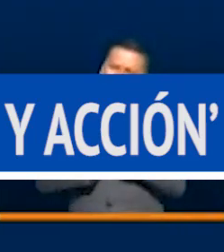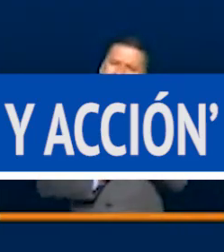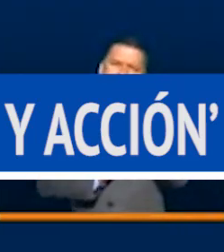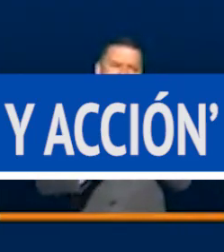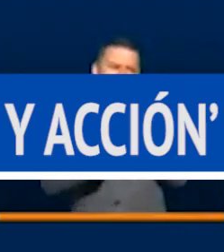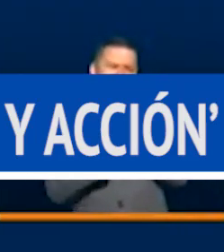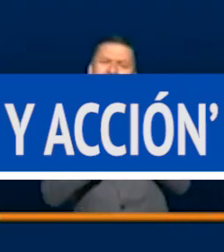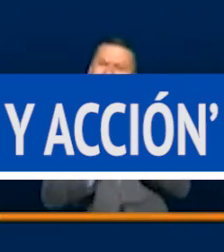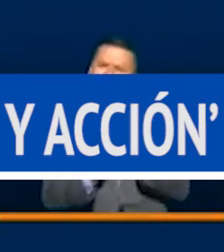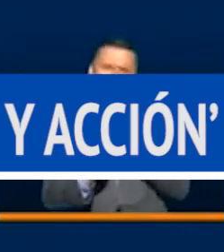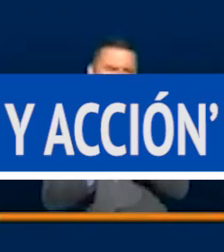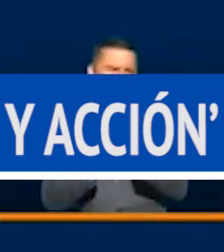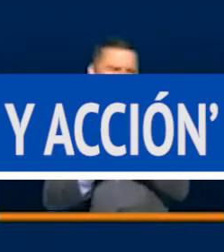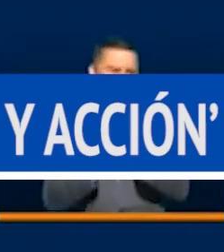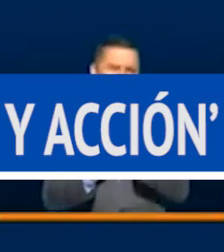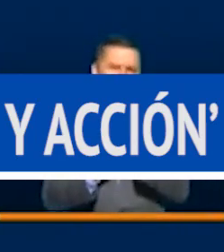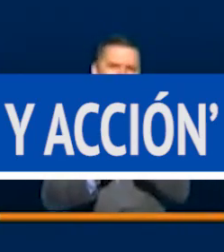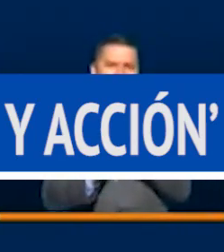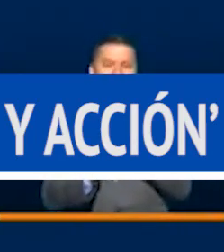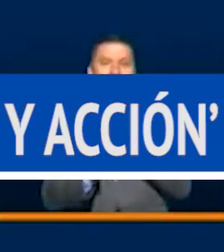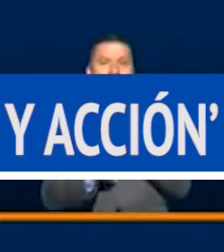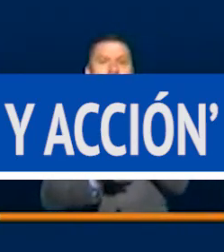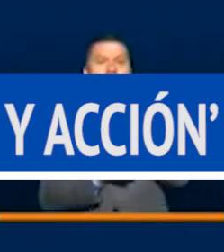asamblea del bid en barranquilla